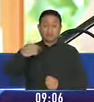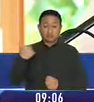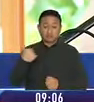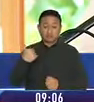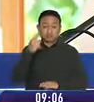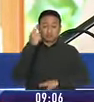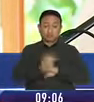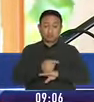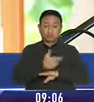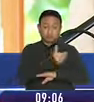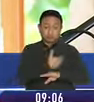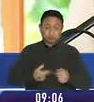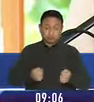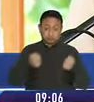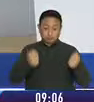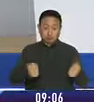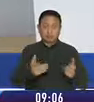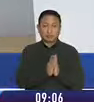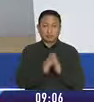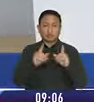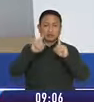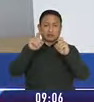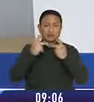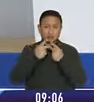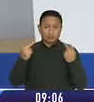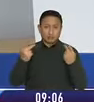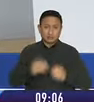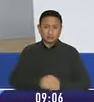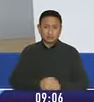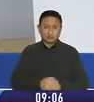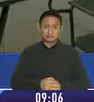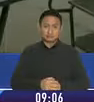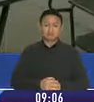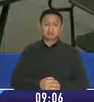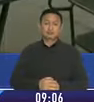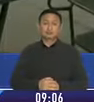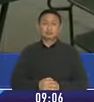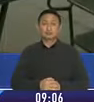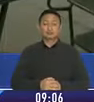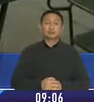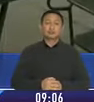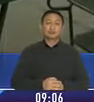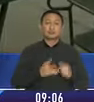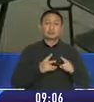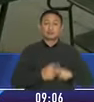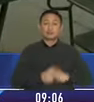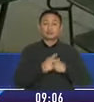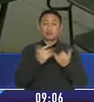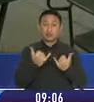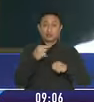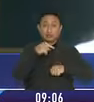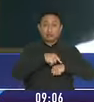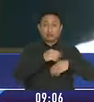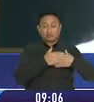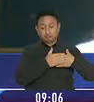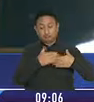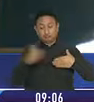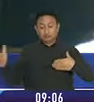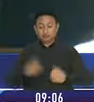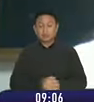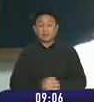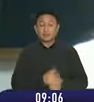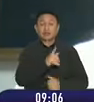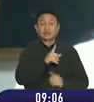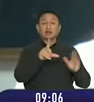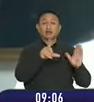decreto ejecutivo con el pedido de la convocatoria consulta popular y referéndum empieza a correr los tiempos de acuerdo a